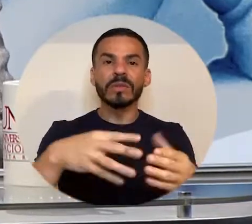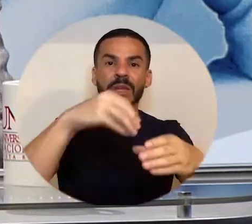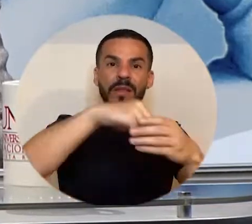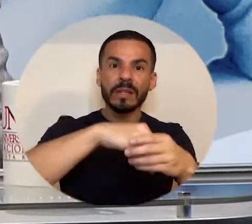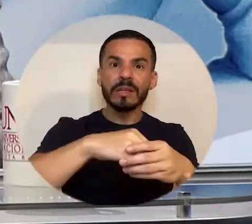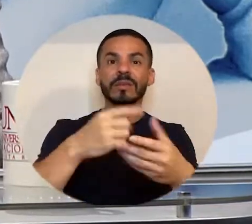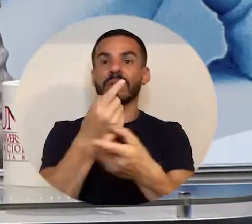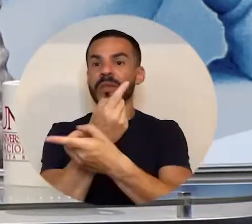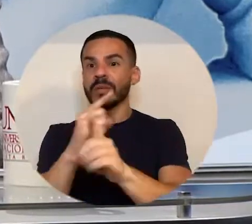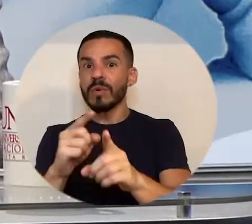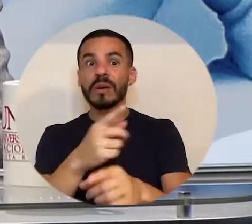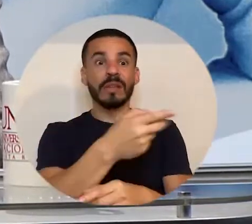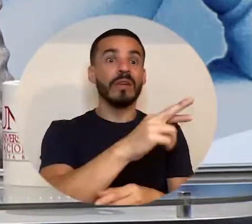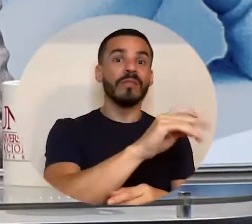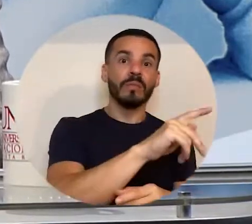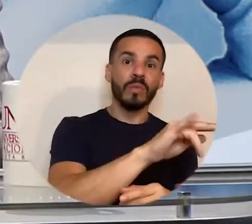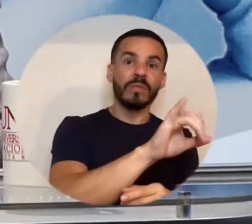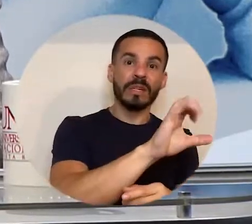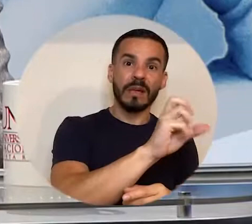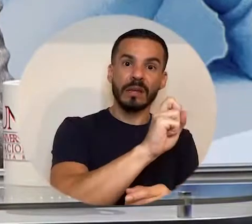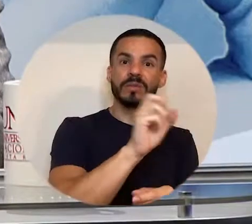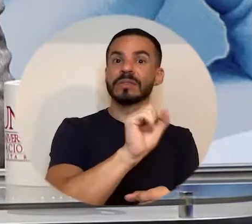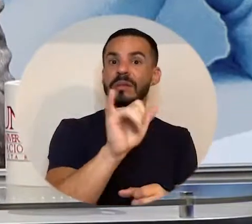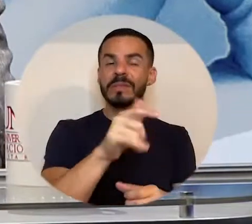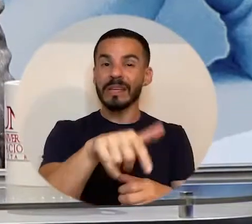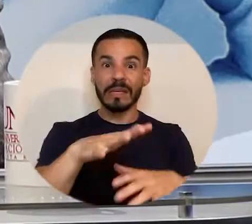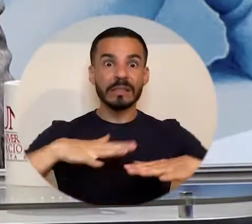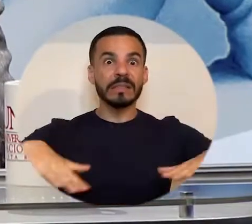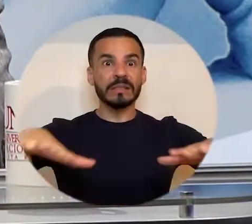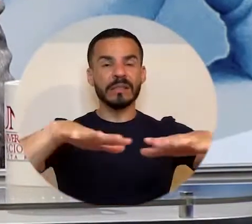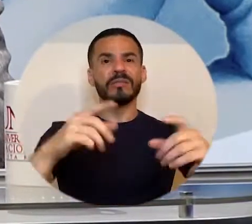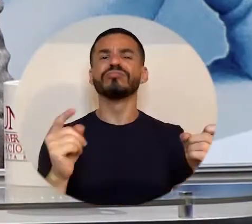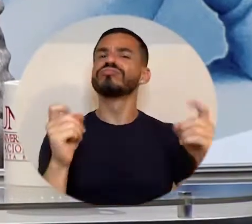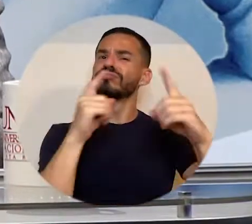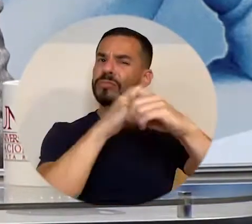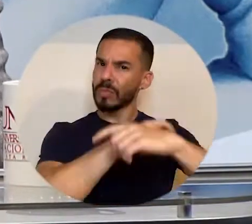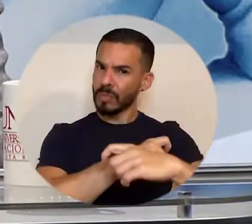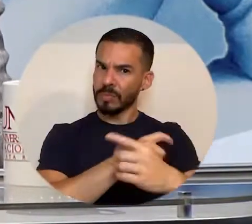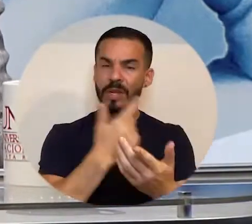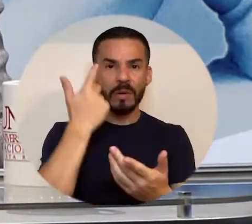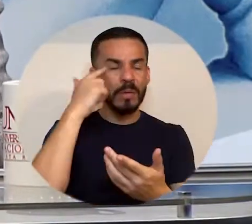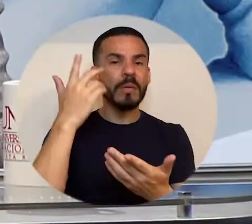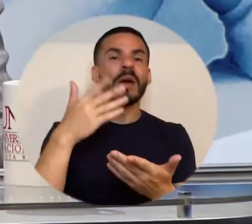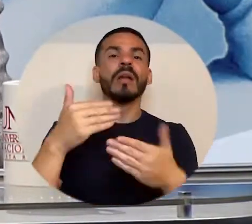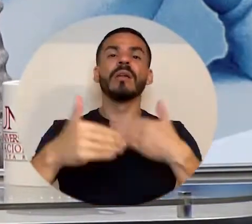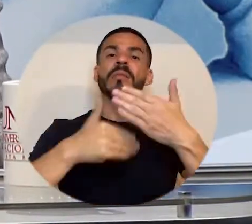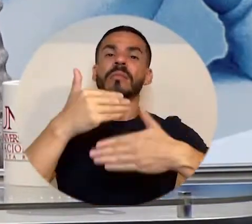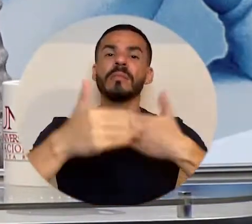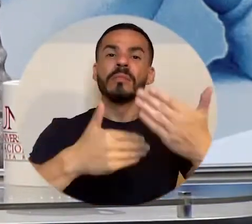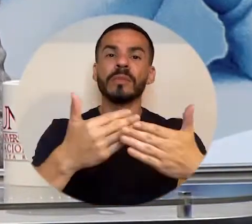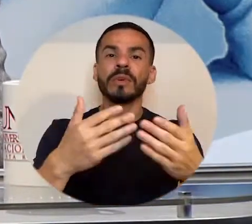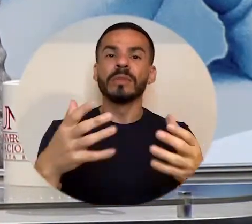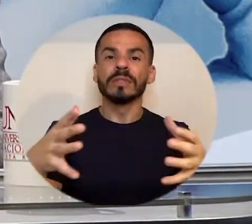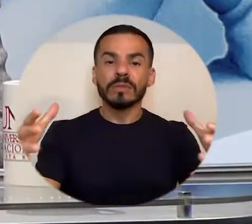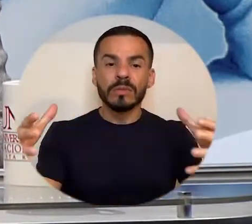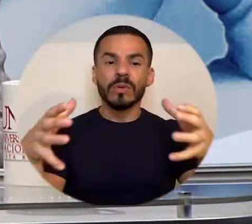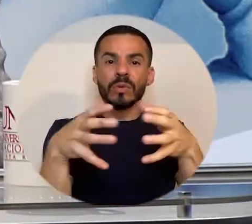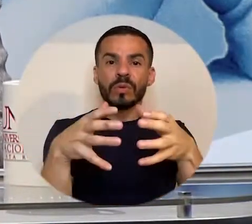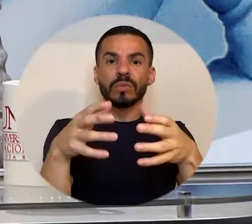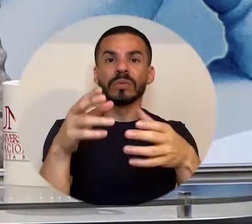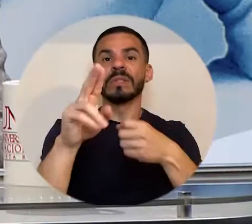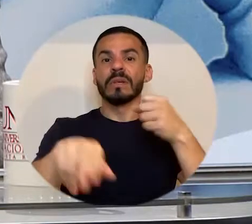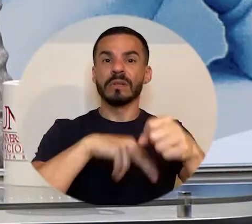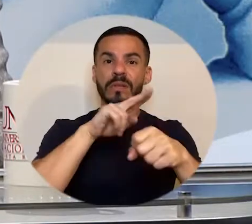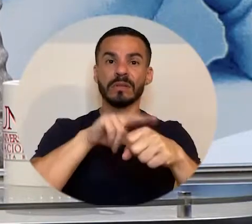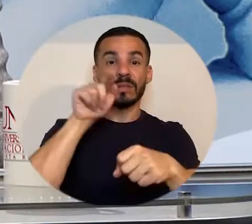supuesto en el partido republicano. Entonces es un escenario muy complejo para un proceso de unidad nacional en los